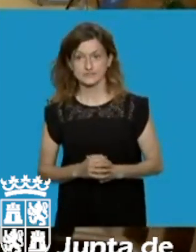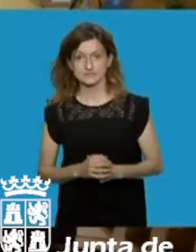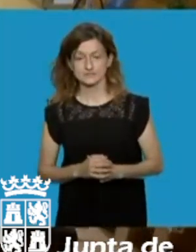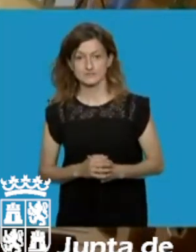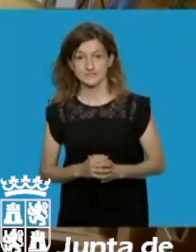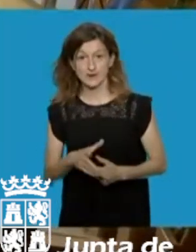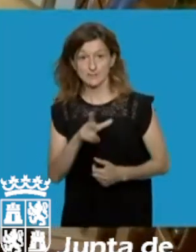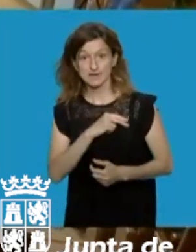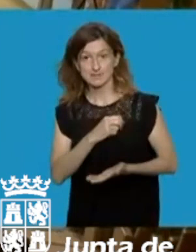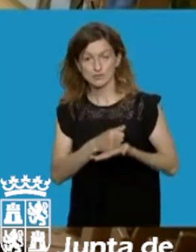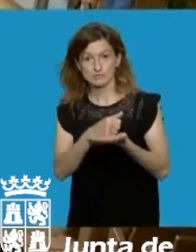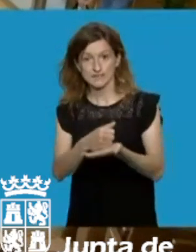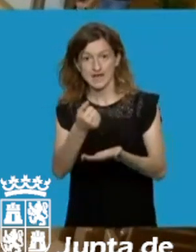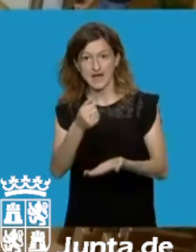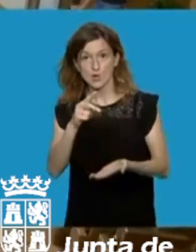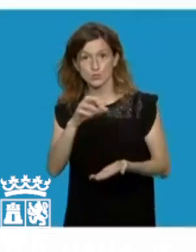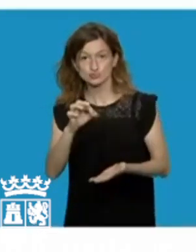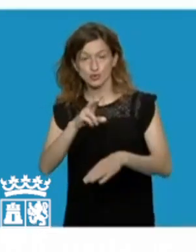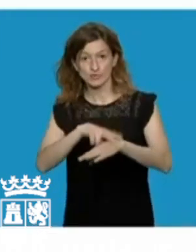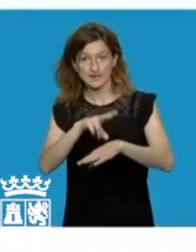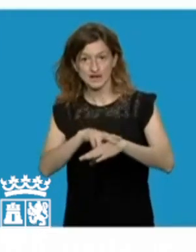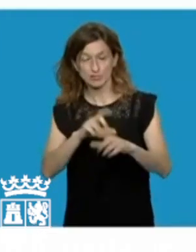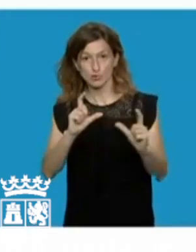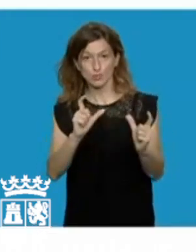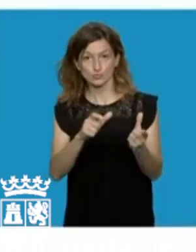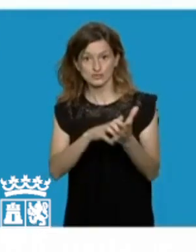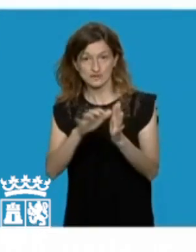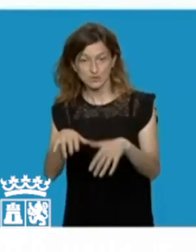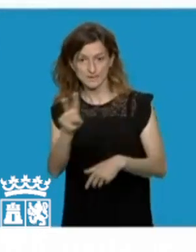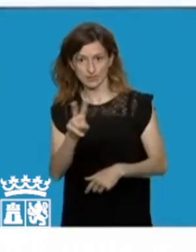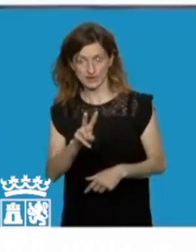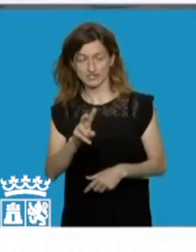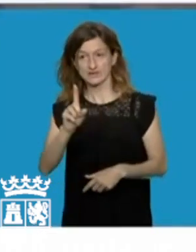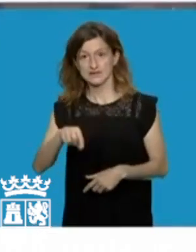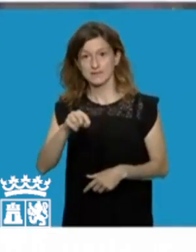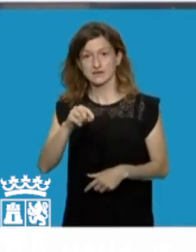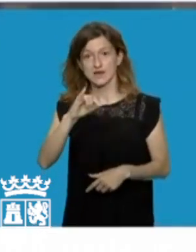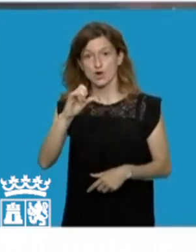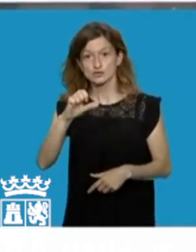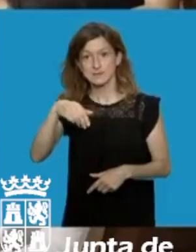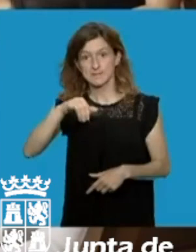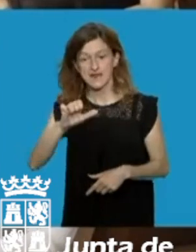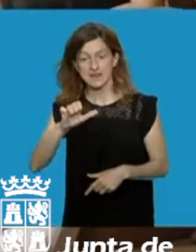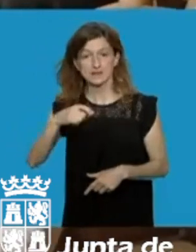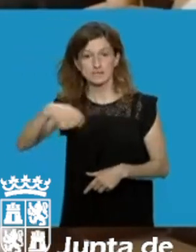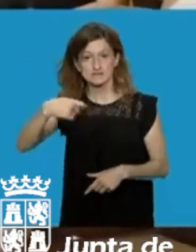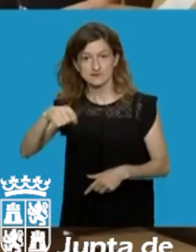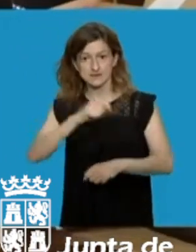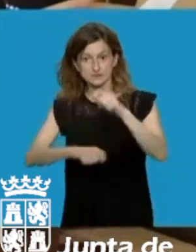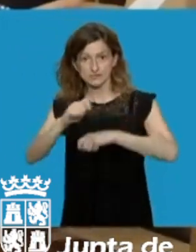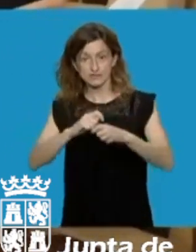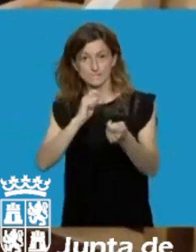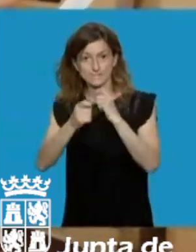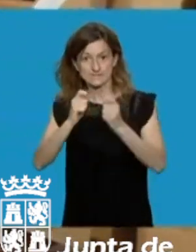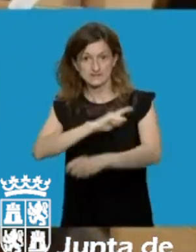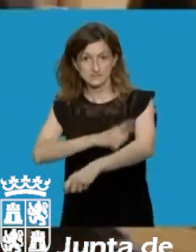Entrega el galardón don Augusto Cobos, delegado territorial de la Junta de Castilla y León en Valladolid, y don José Miguel Ortega Barigo, presidente de la Asociación de la Prensa